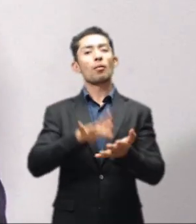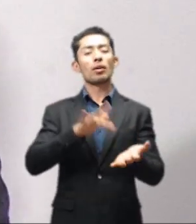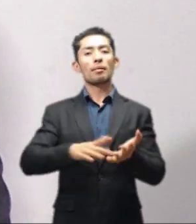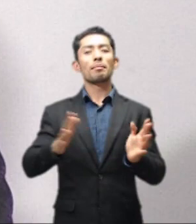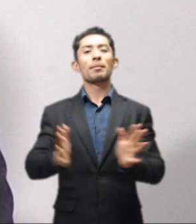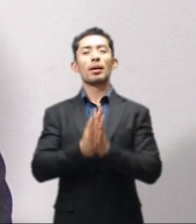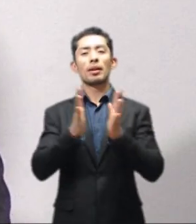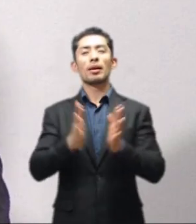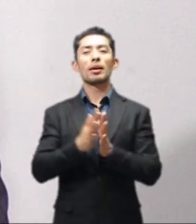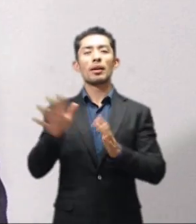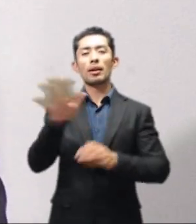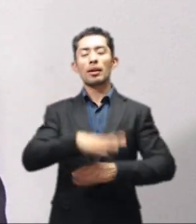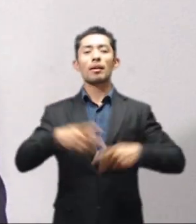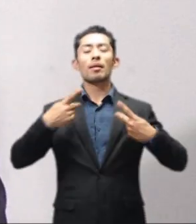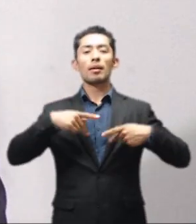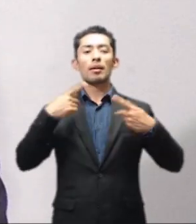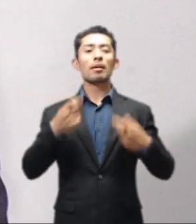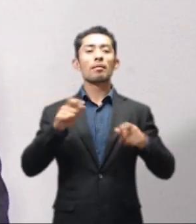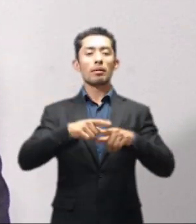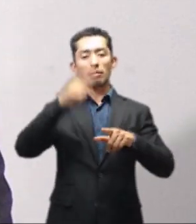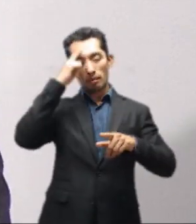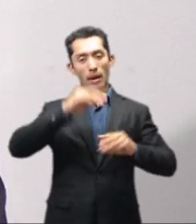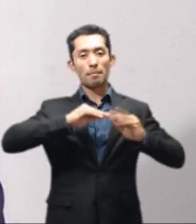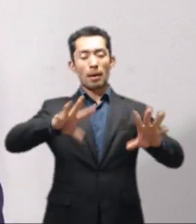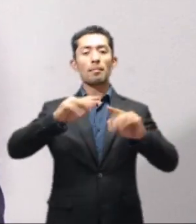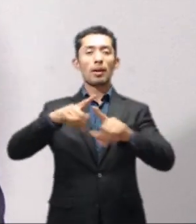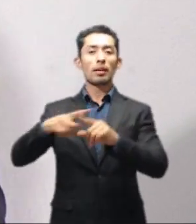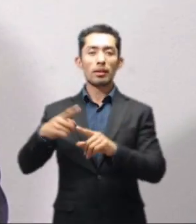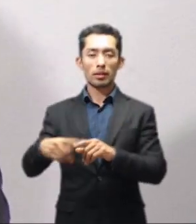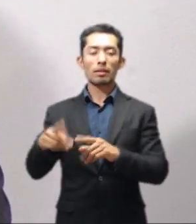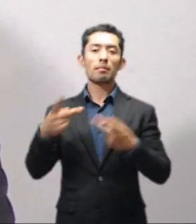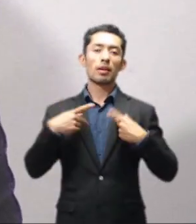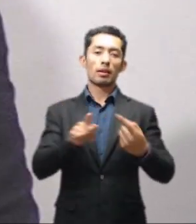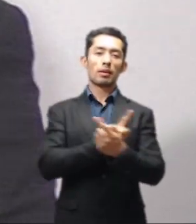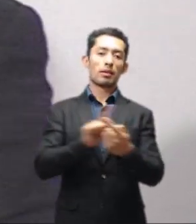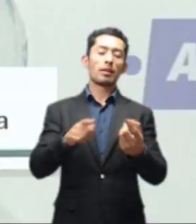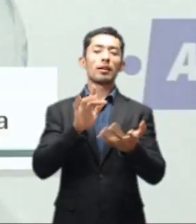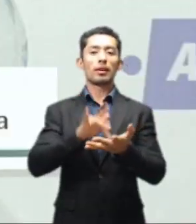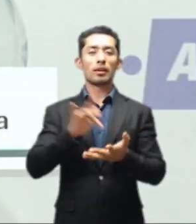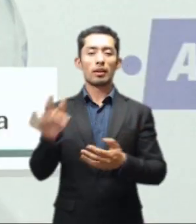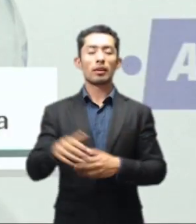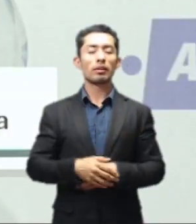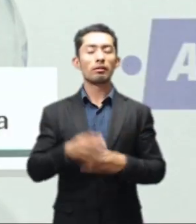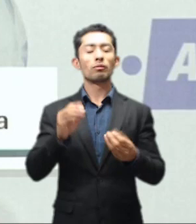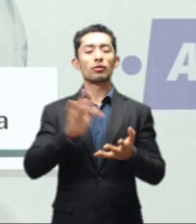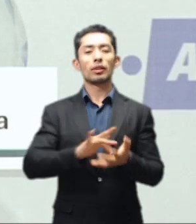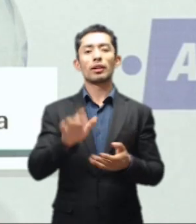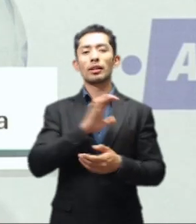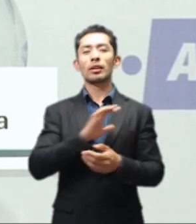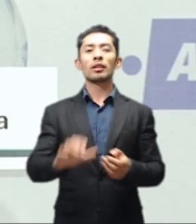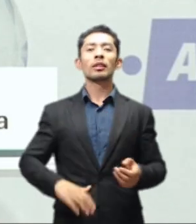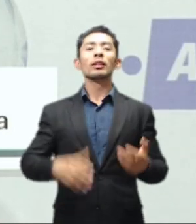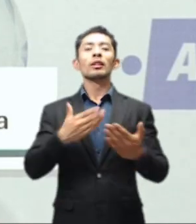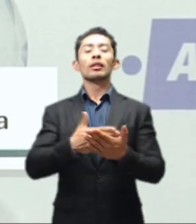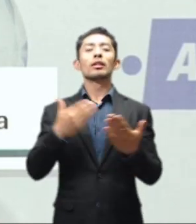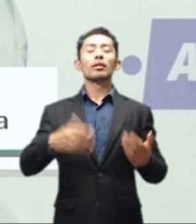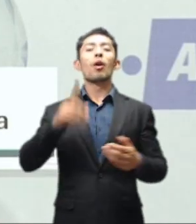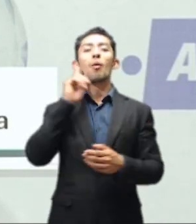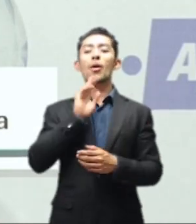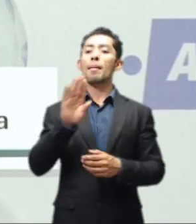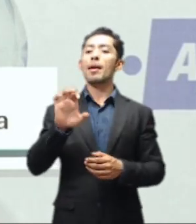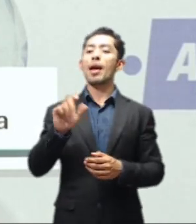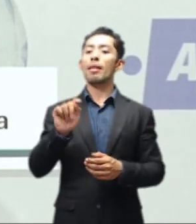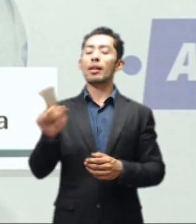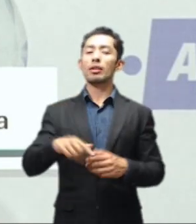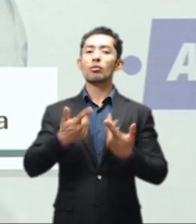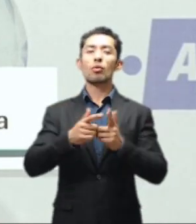participación ciudadana y a la publicidad y bueno está cercanos con la gente Gracias muchas gracias candidato candidate Beatriz García